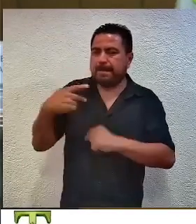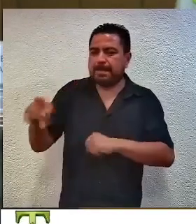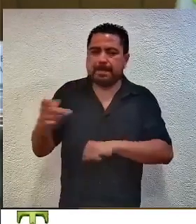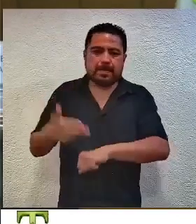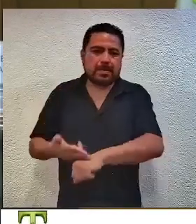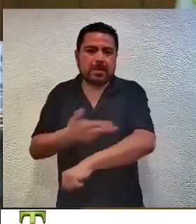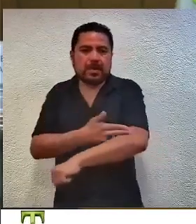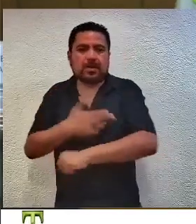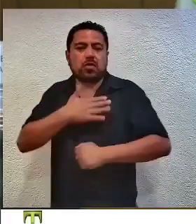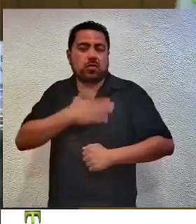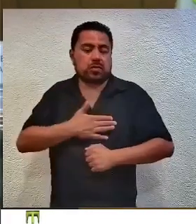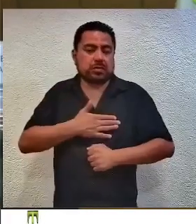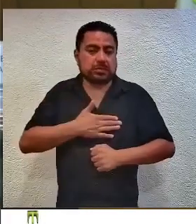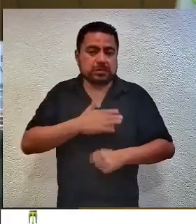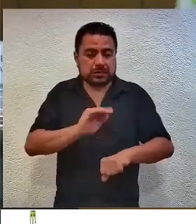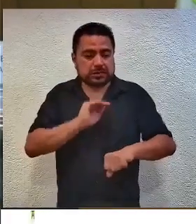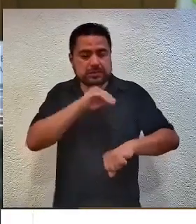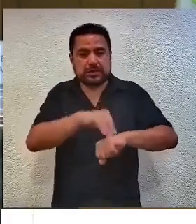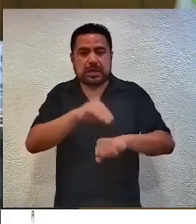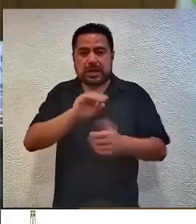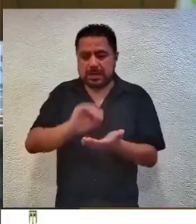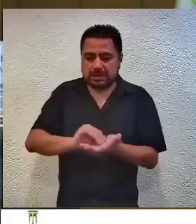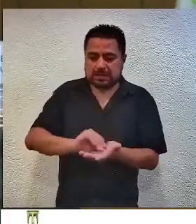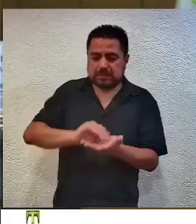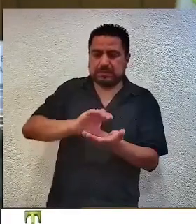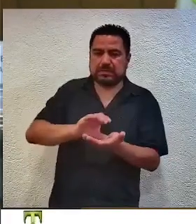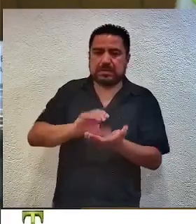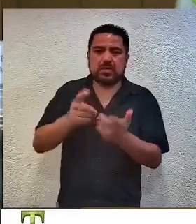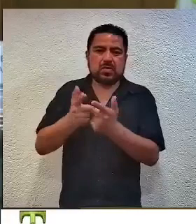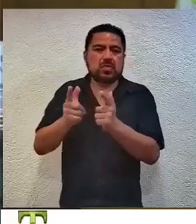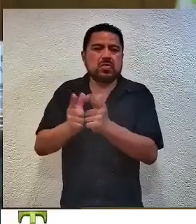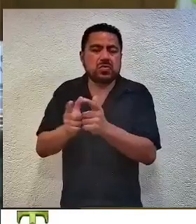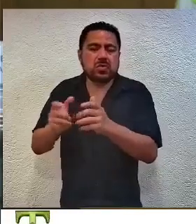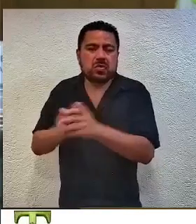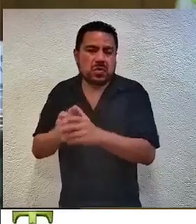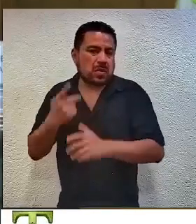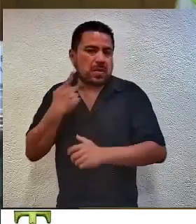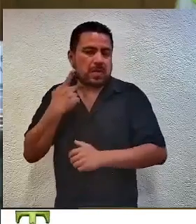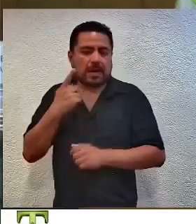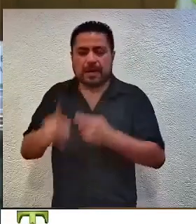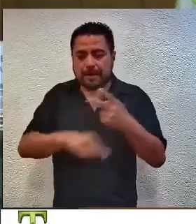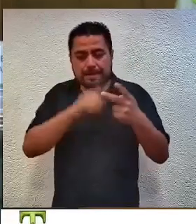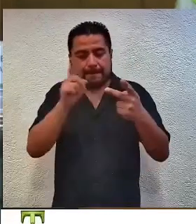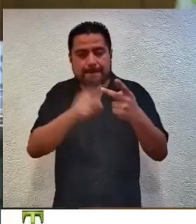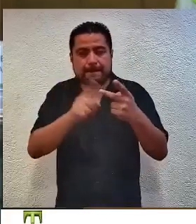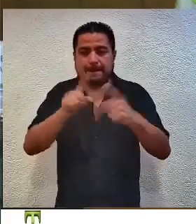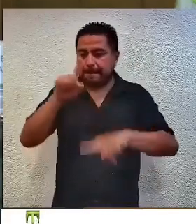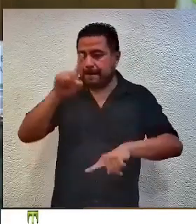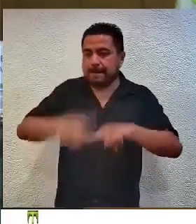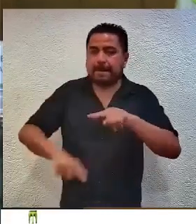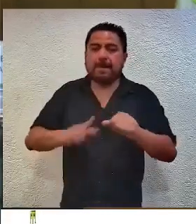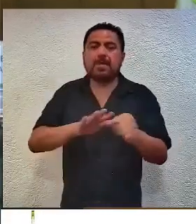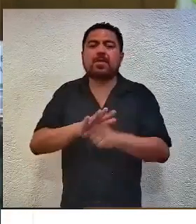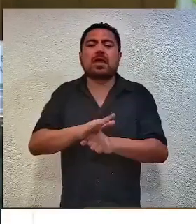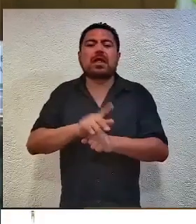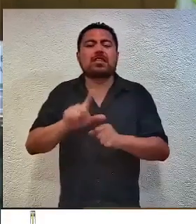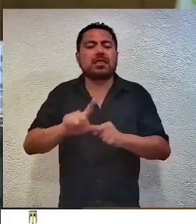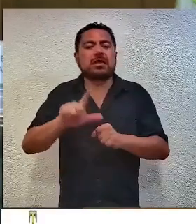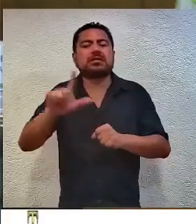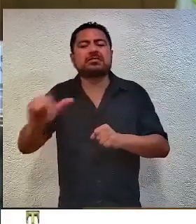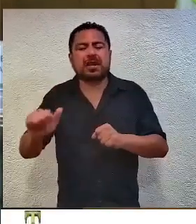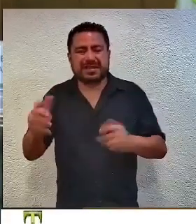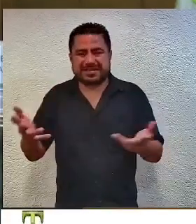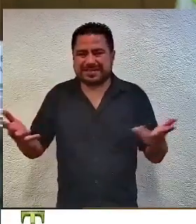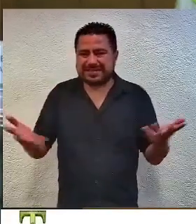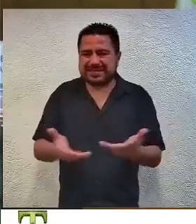Honestidad y Justicia dictada en el expediente interpartidario. Segunda, dejar sin efecto los actos subsecuentes que se